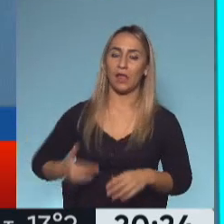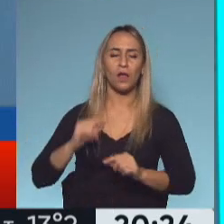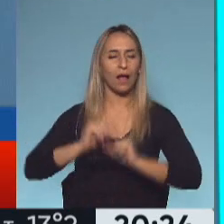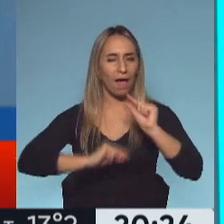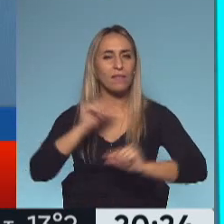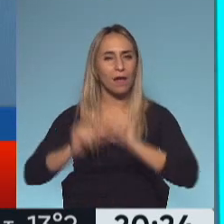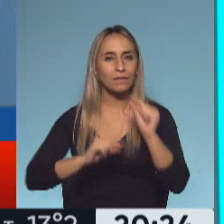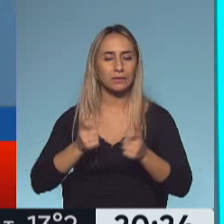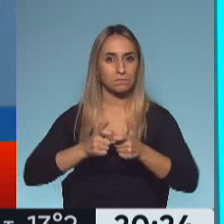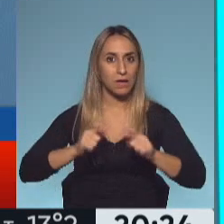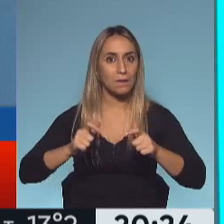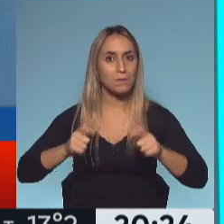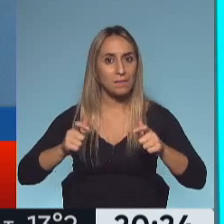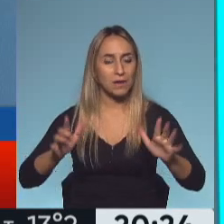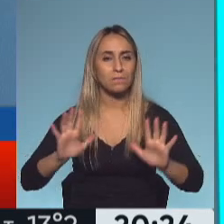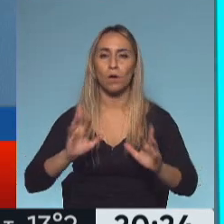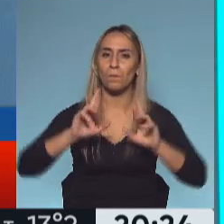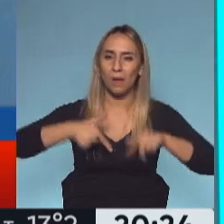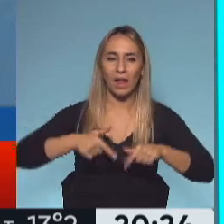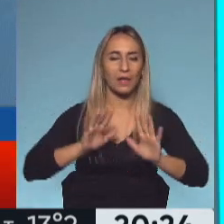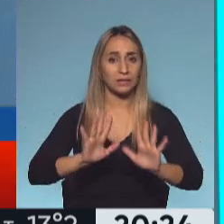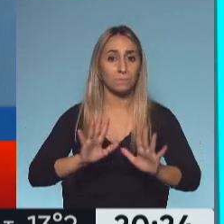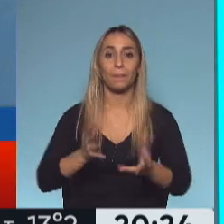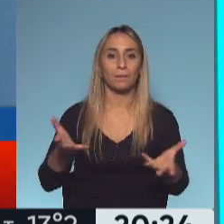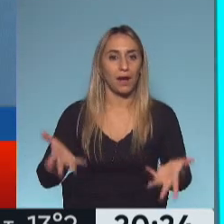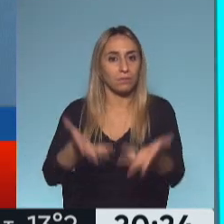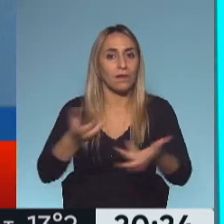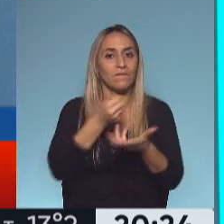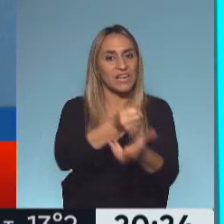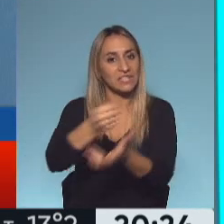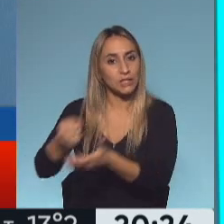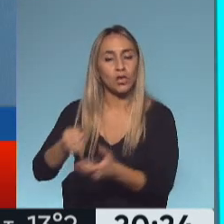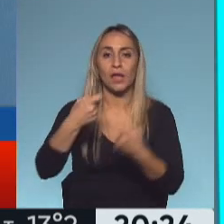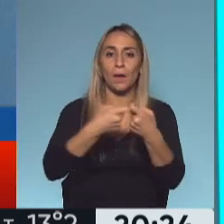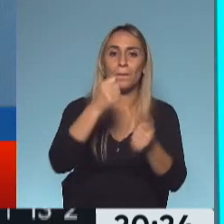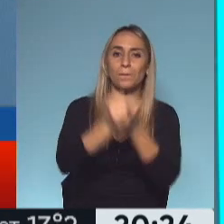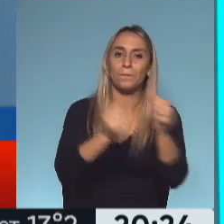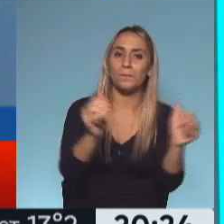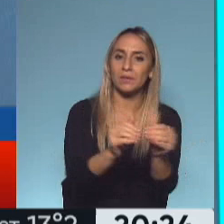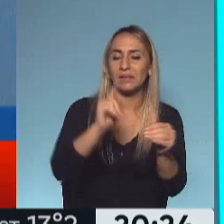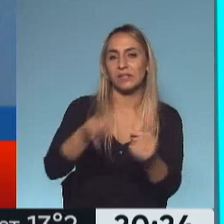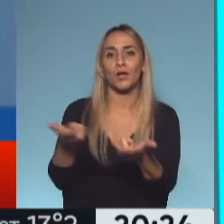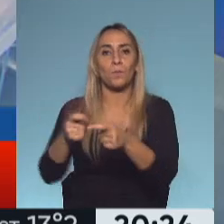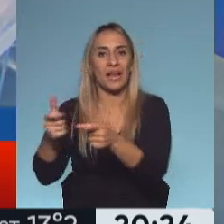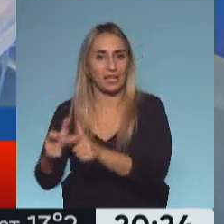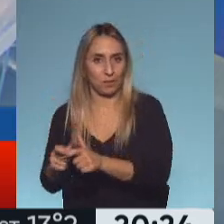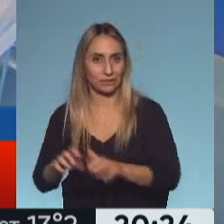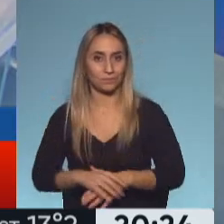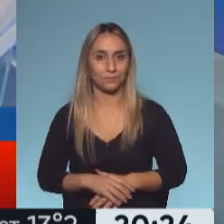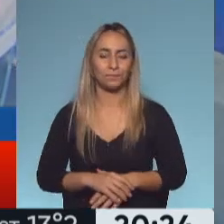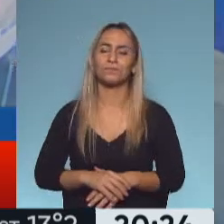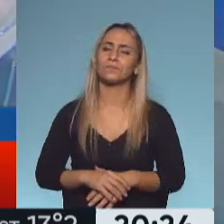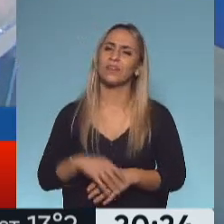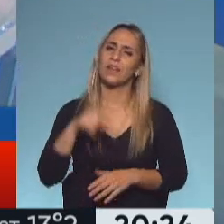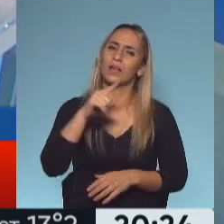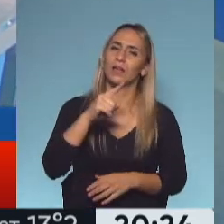para fomentar la inclusión financiera de pymes y de cooperativas. Una última consulta que surge de la reunión de Alberto Fernández y la cúpula de CGT.